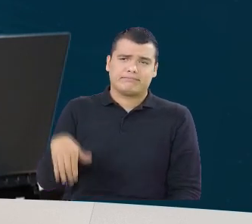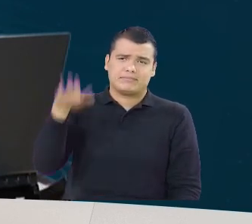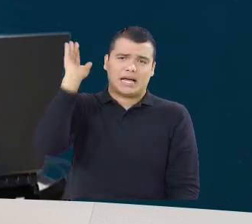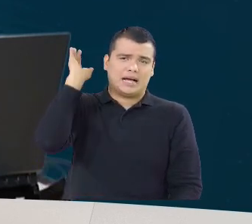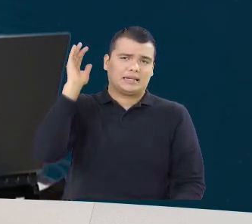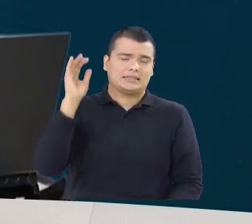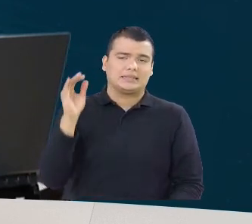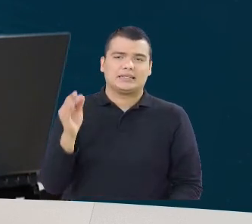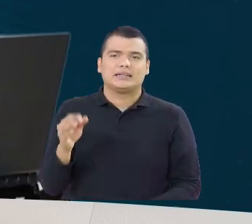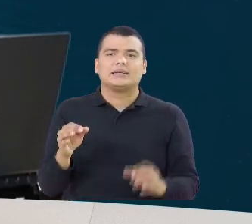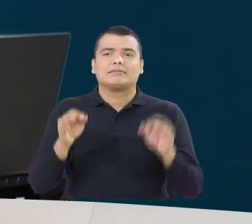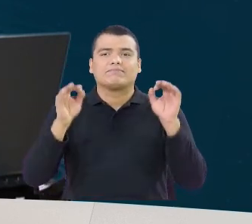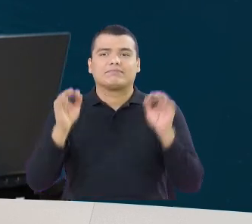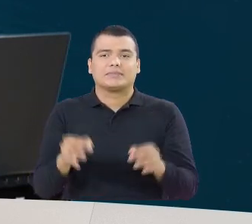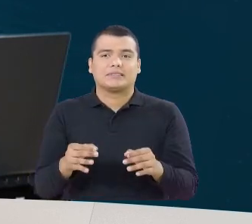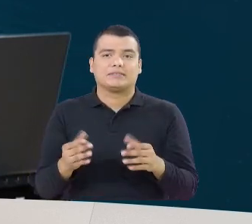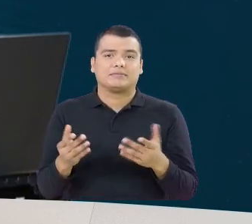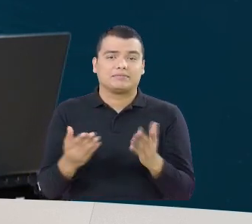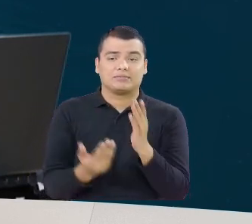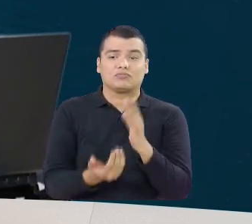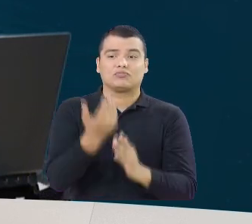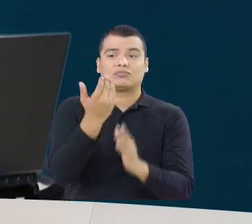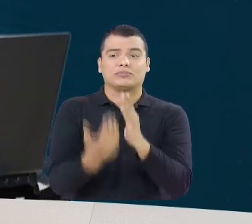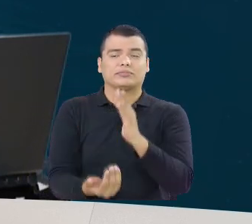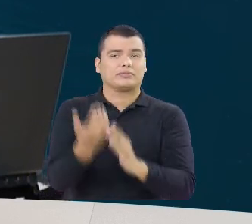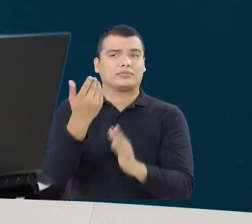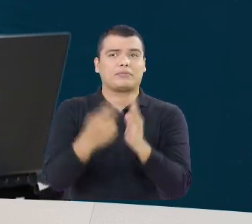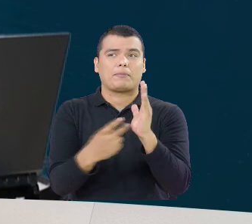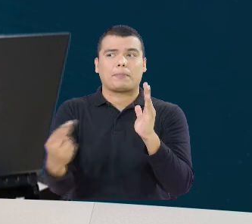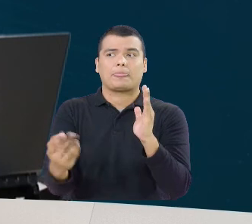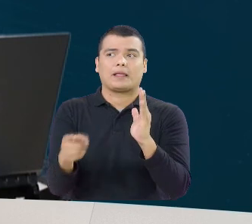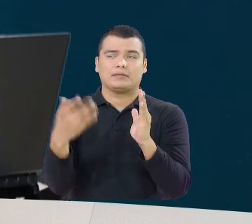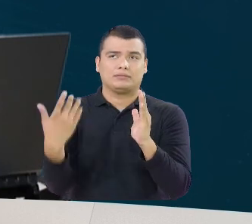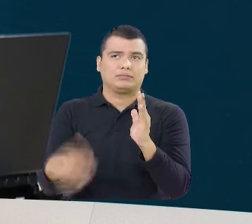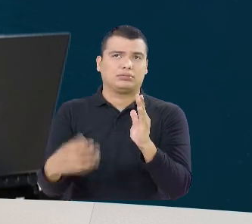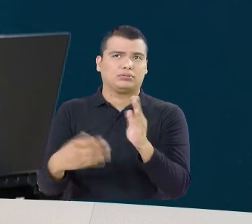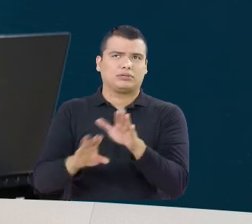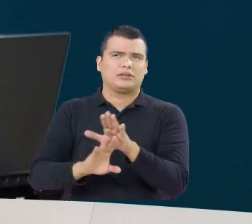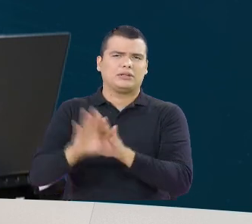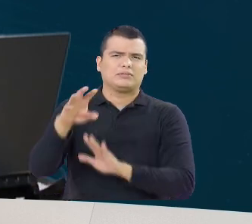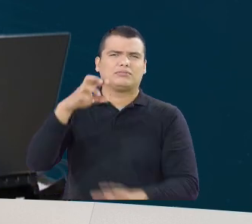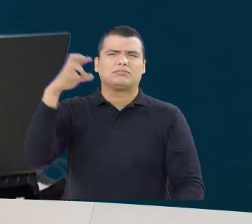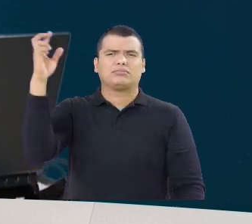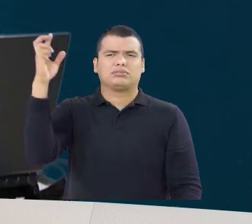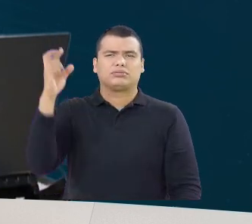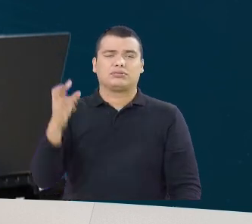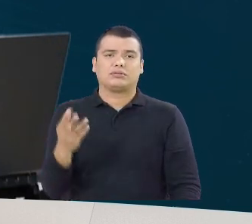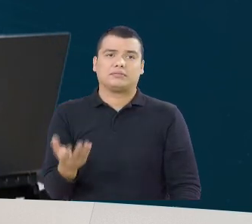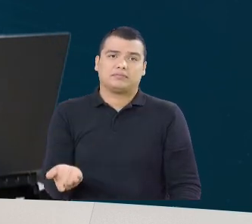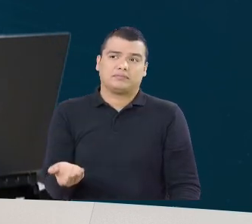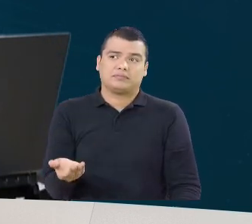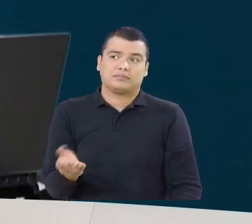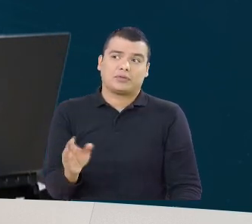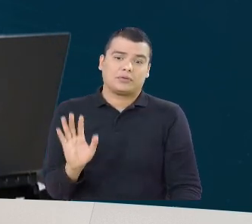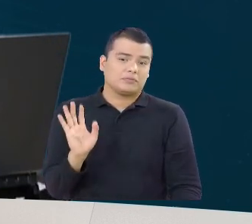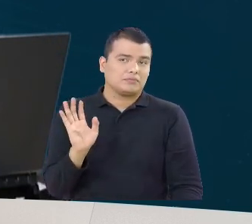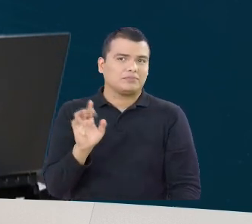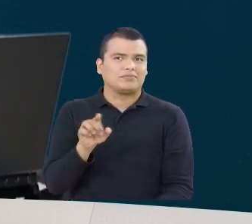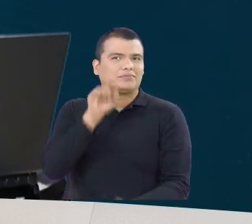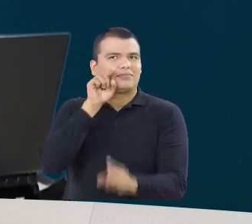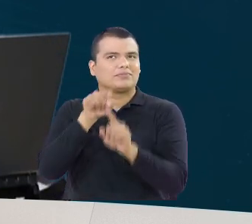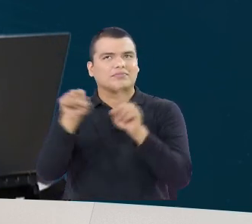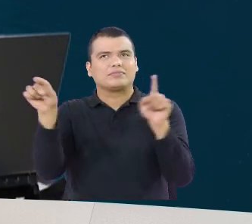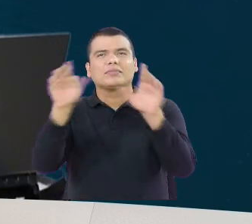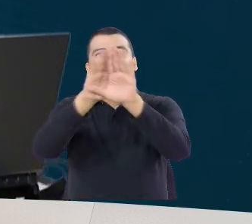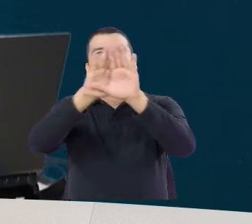lejos de hacerlo. Esa tecnología es en nuestro país está muy lejos. Entonces, la idea de Tablebo es abrir